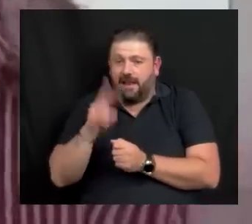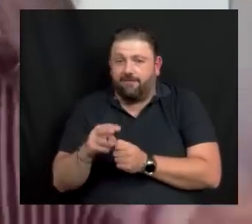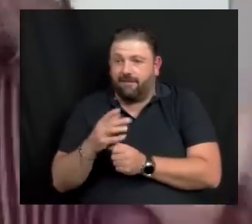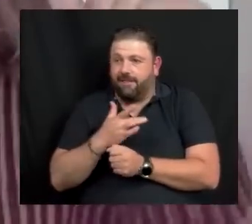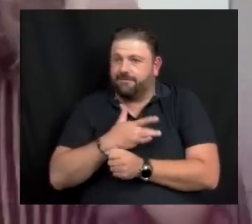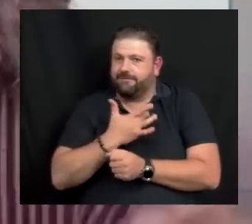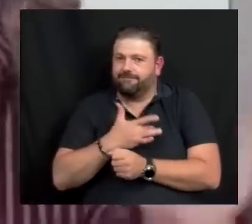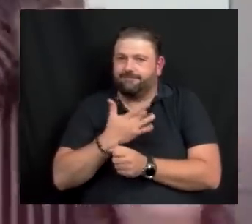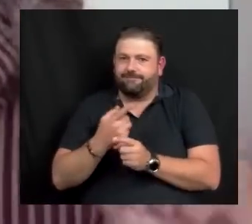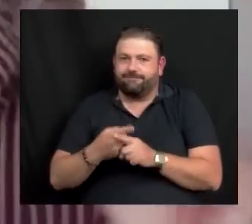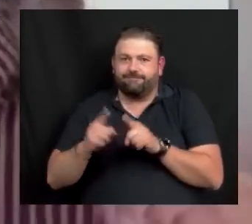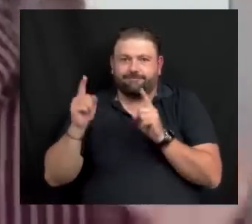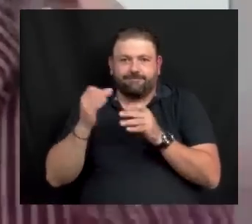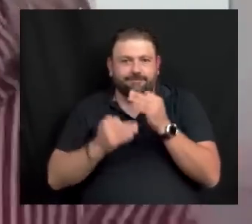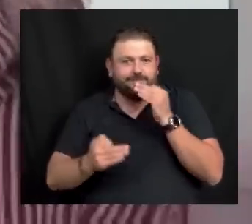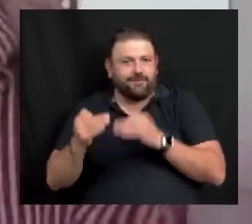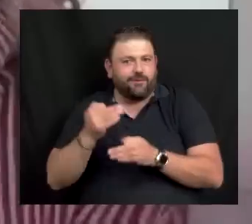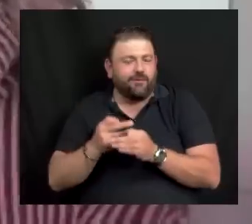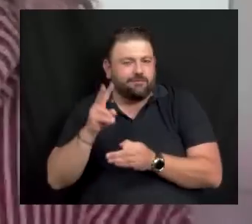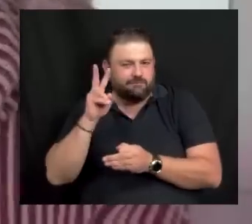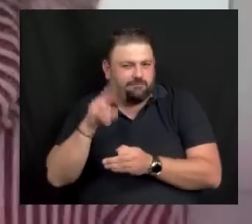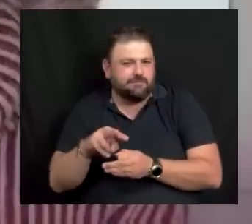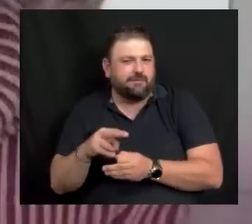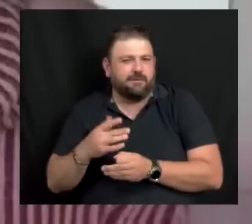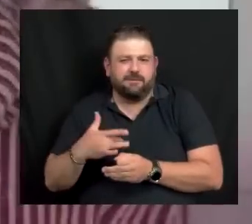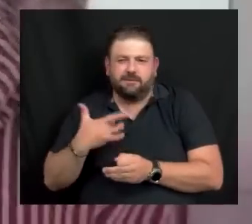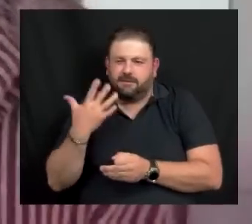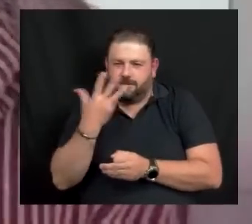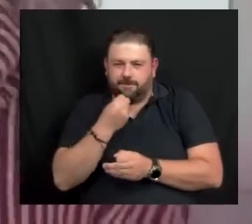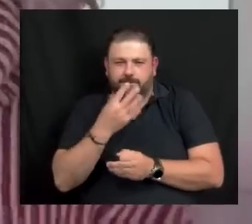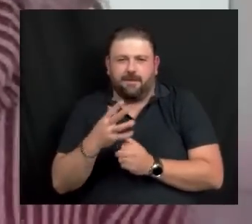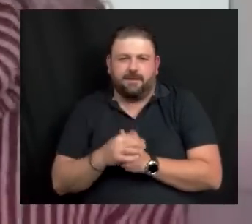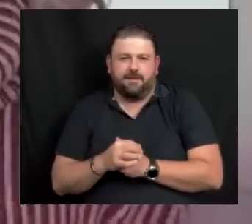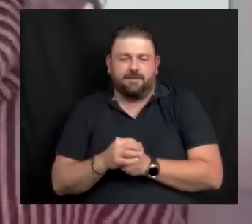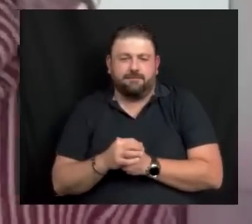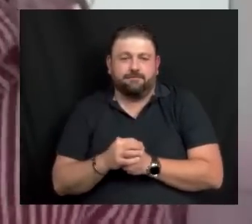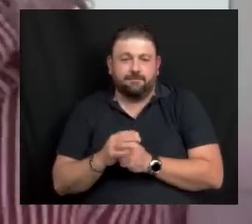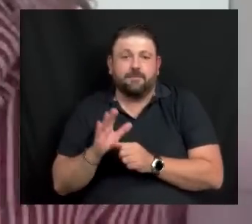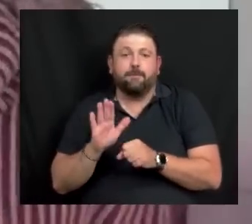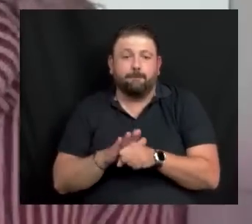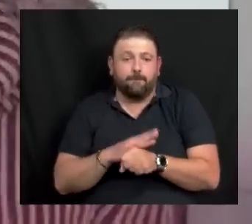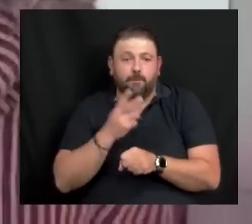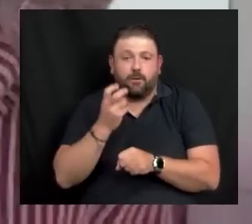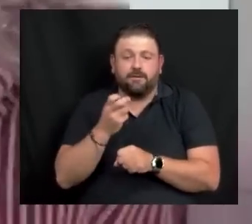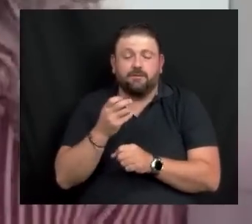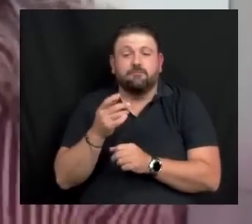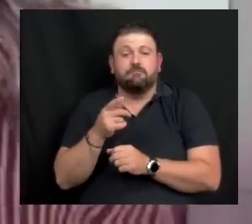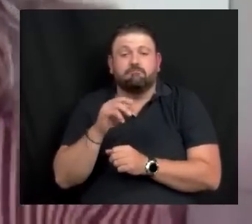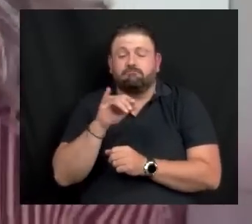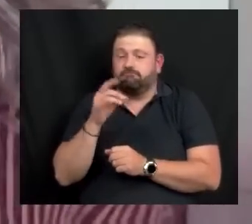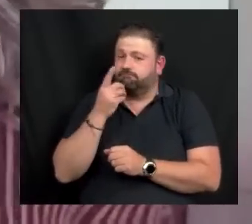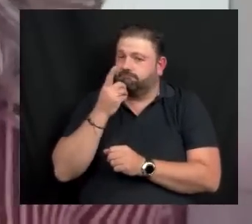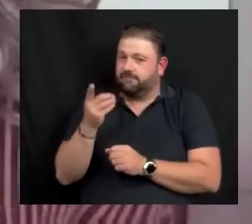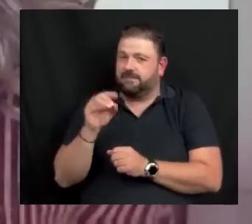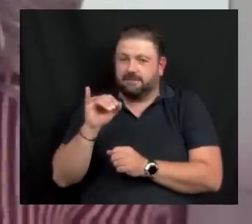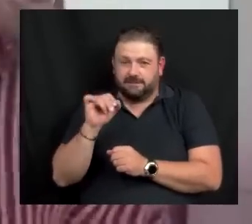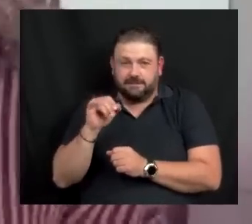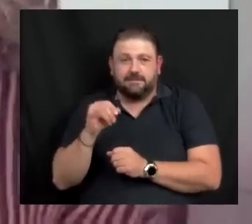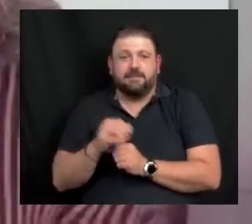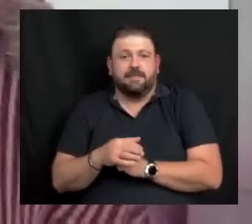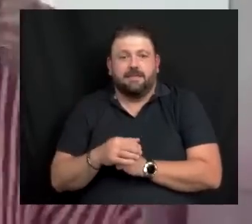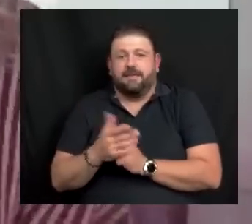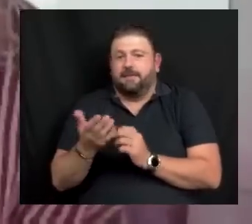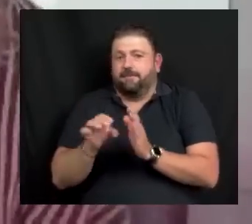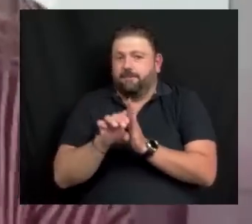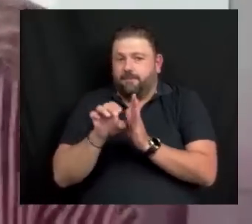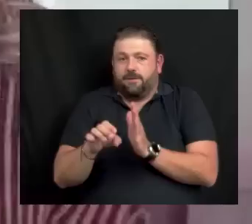cómodo y sabes que con todas estas herramientas vas a lograr todo lo que te propongas. Así es, y tiene mucho que ver, ya sabes que soy futbolero